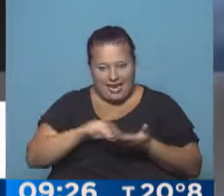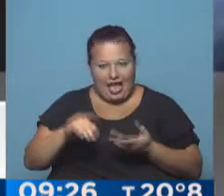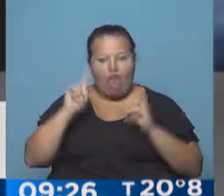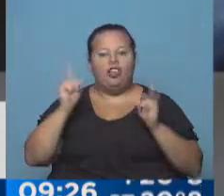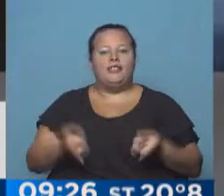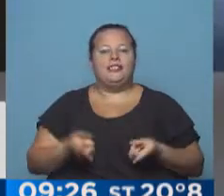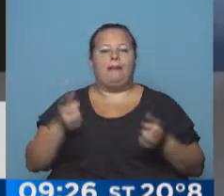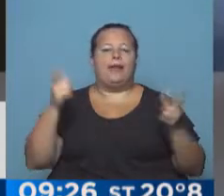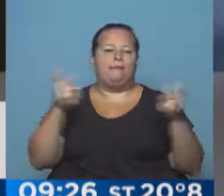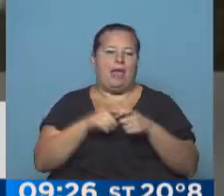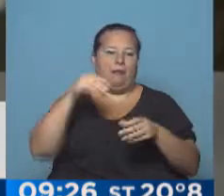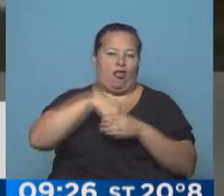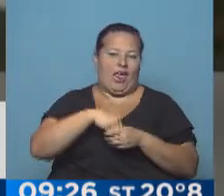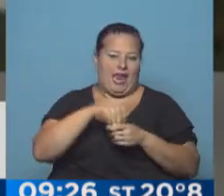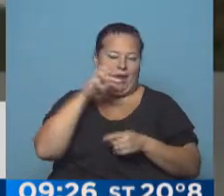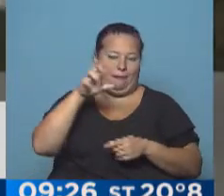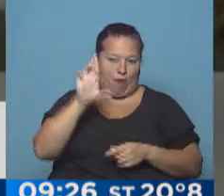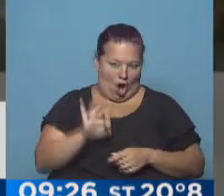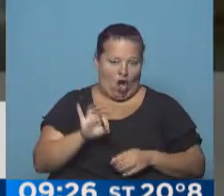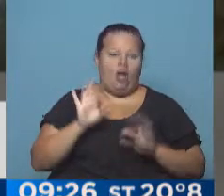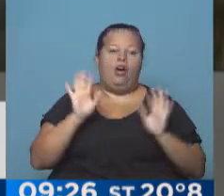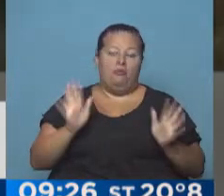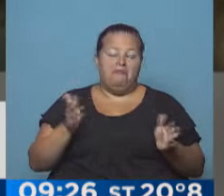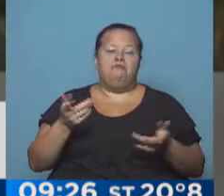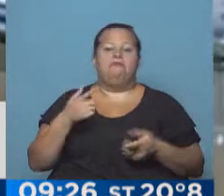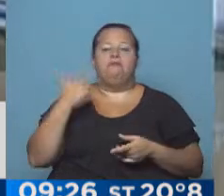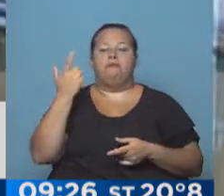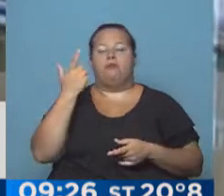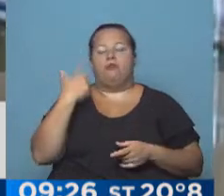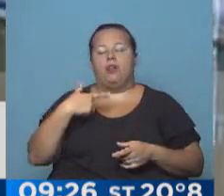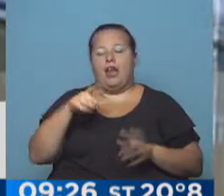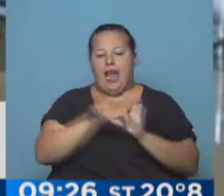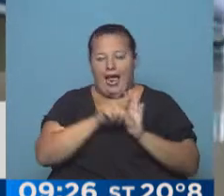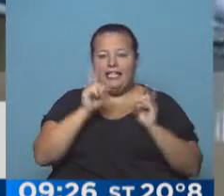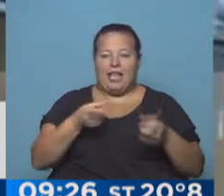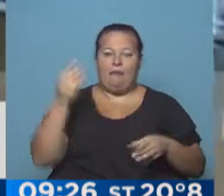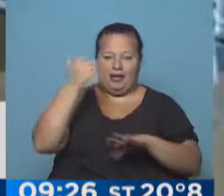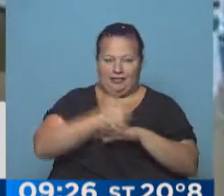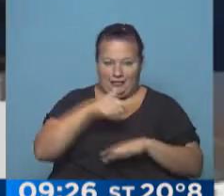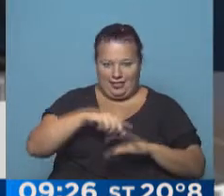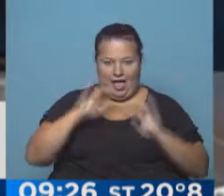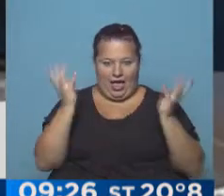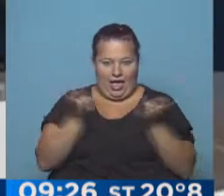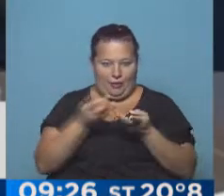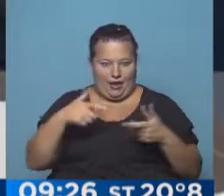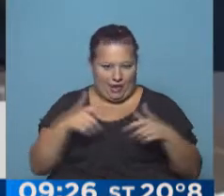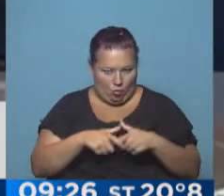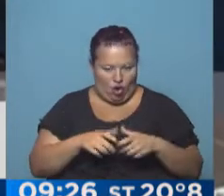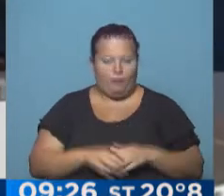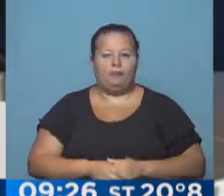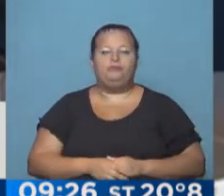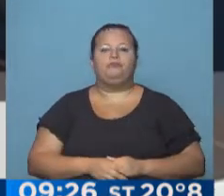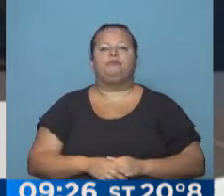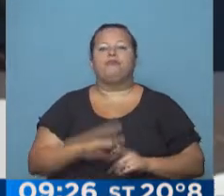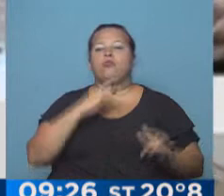también miembro del Partido PRO, así que el poder legislativo también estuvo presente en esta reunión.